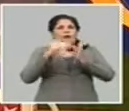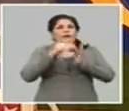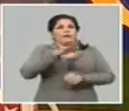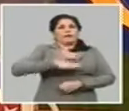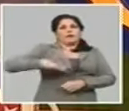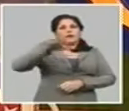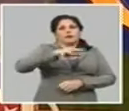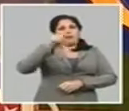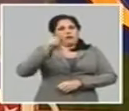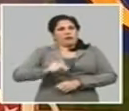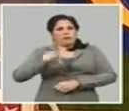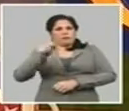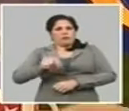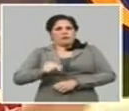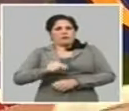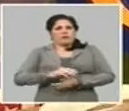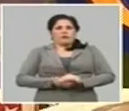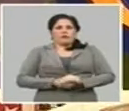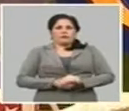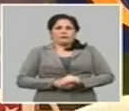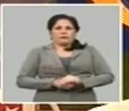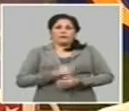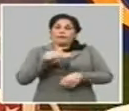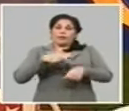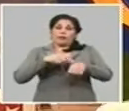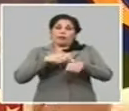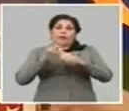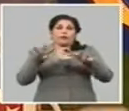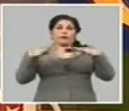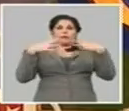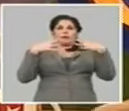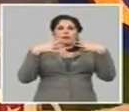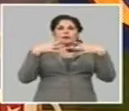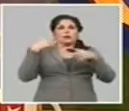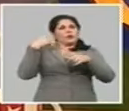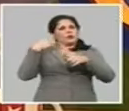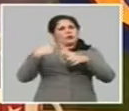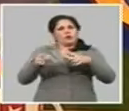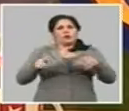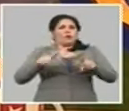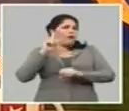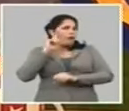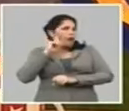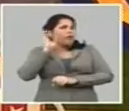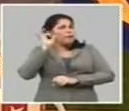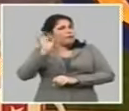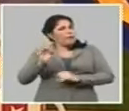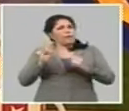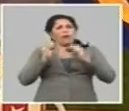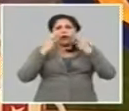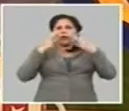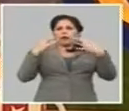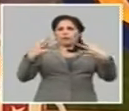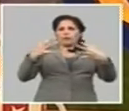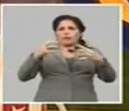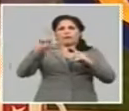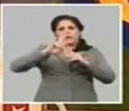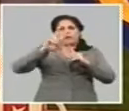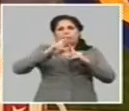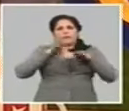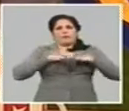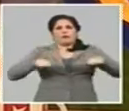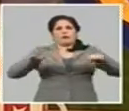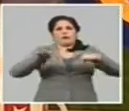para para ti y todos los televidentes que en estos momentos y por otros medios también siguen este importante espacio televisivo de